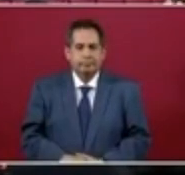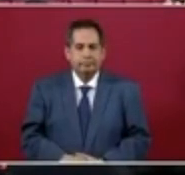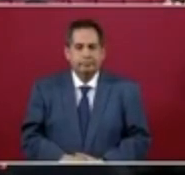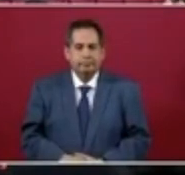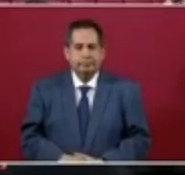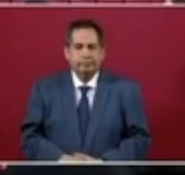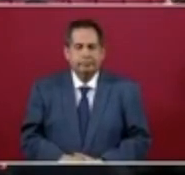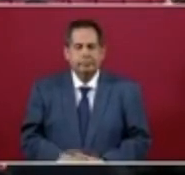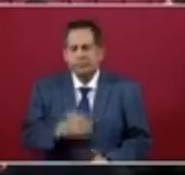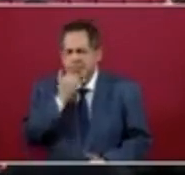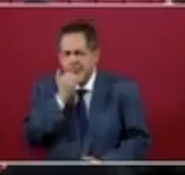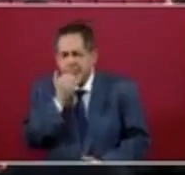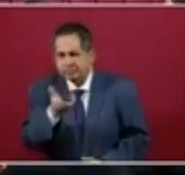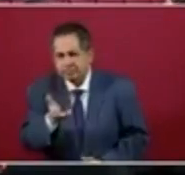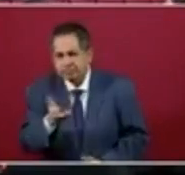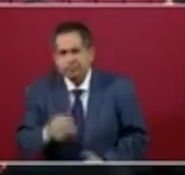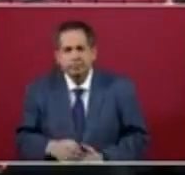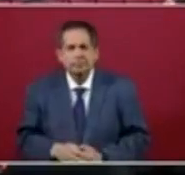¿Mande?